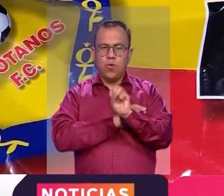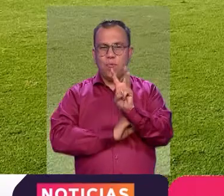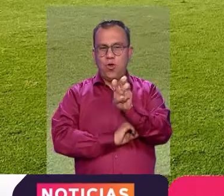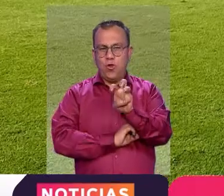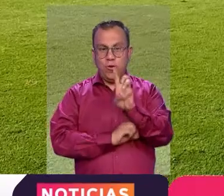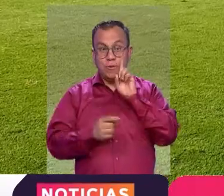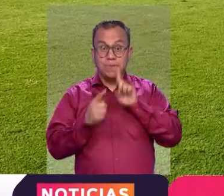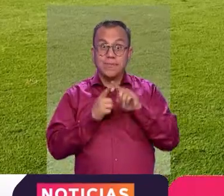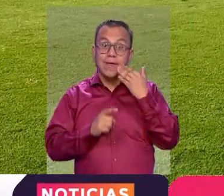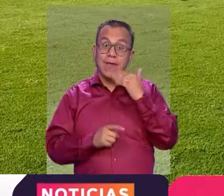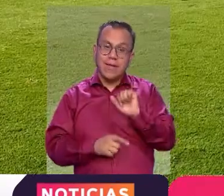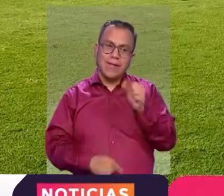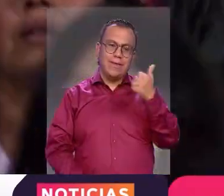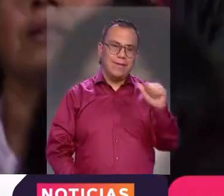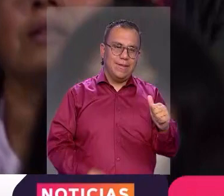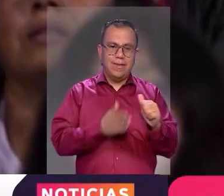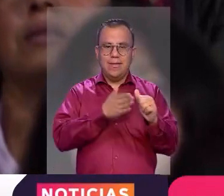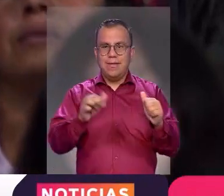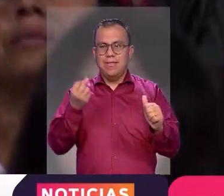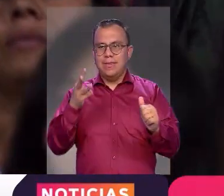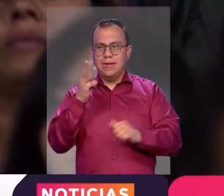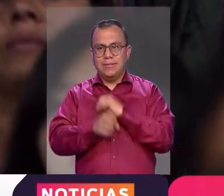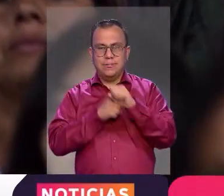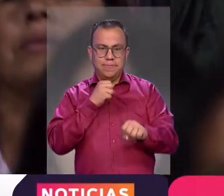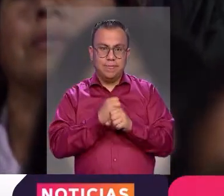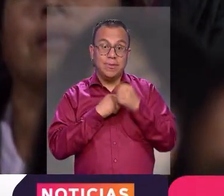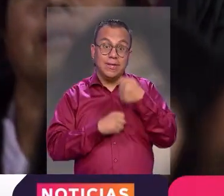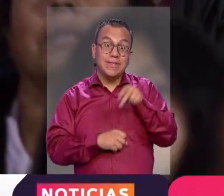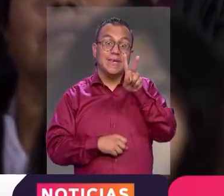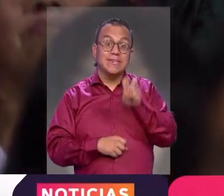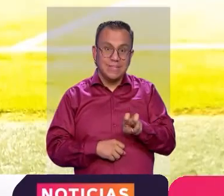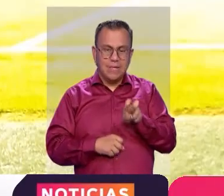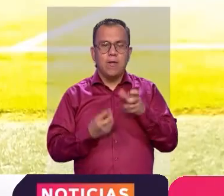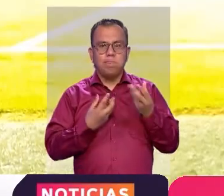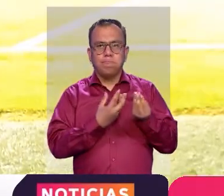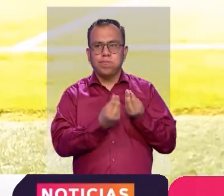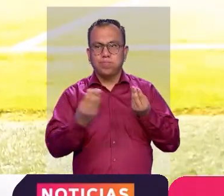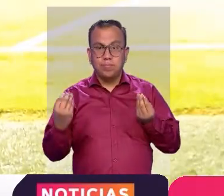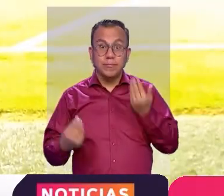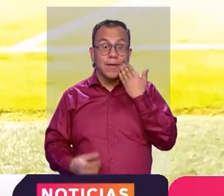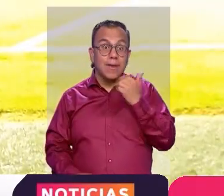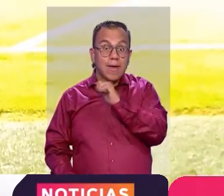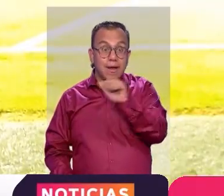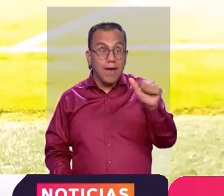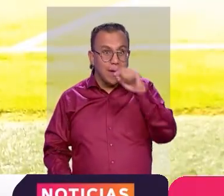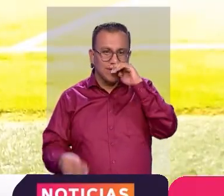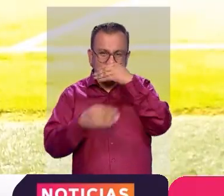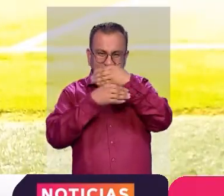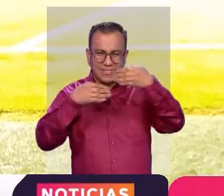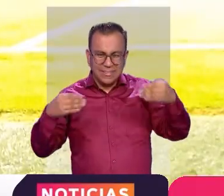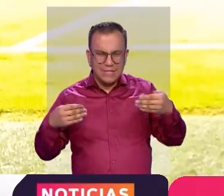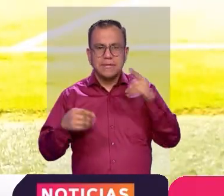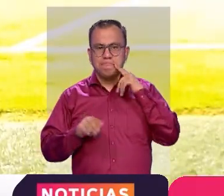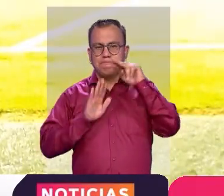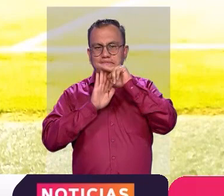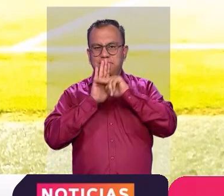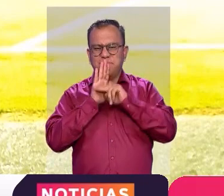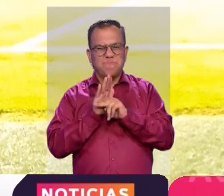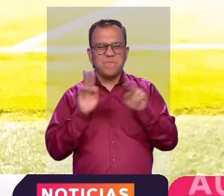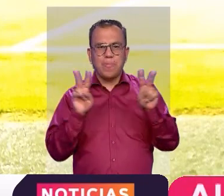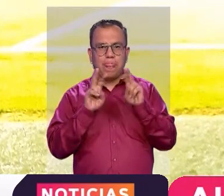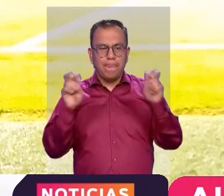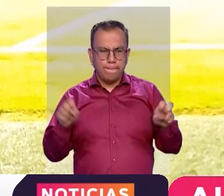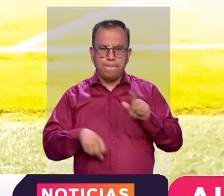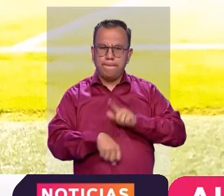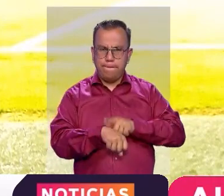exclusivo para las niñas entre los 10 y 13 años con 17 equipos en las niñas vamos a manejar unos tiempos reglamentarios que son